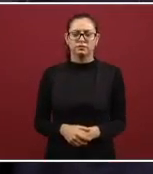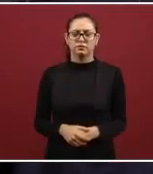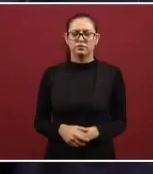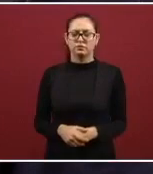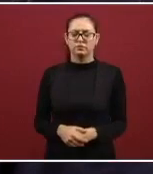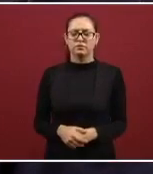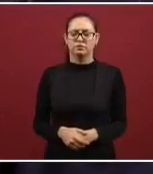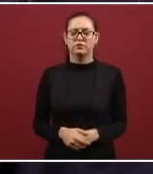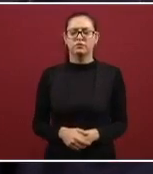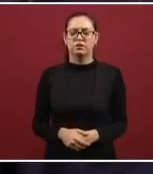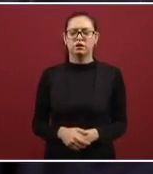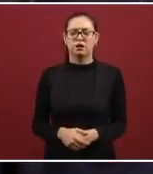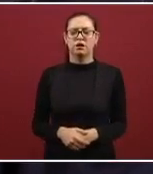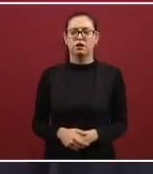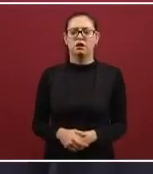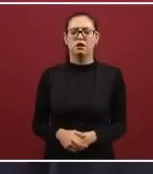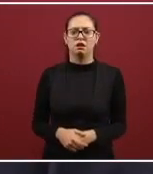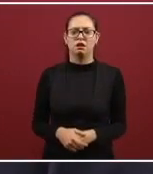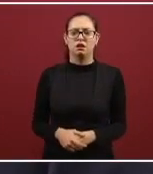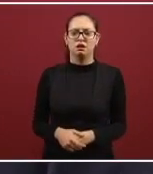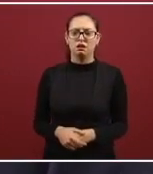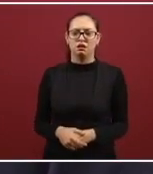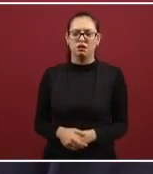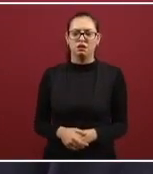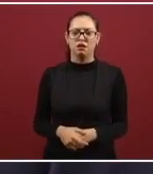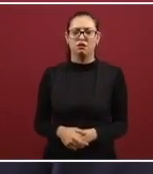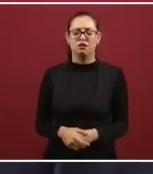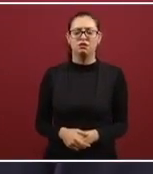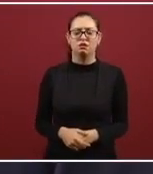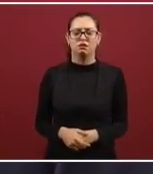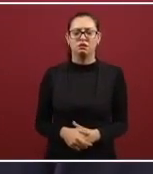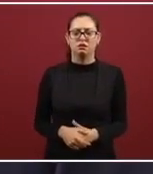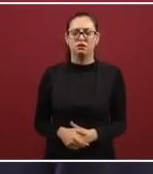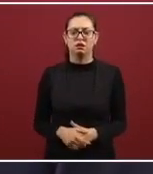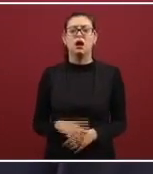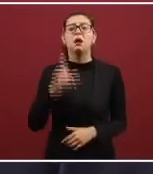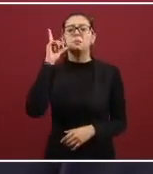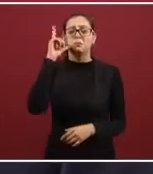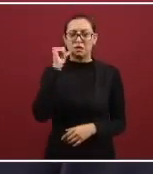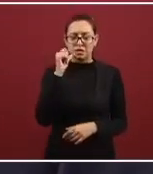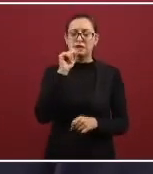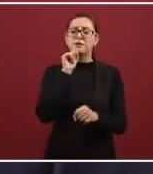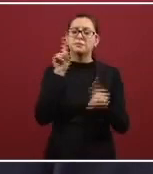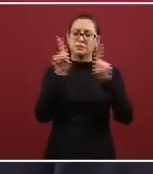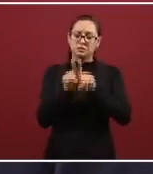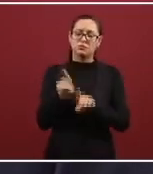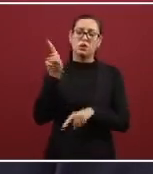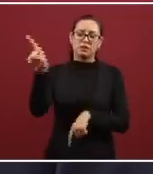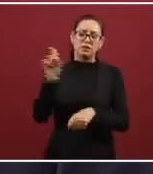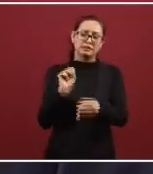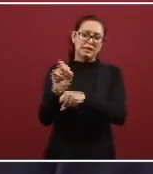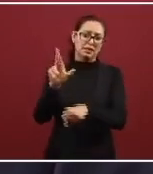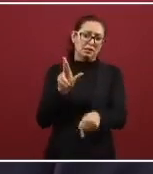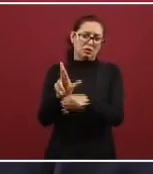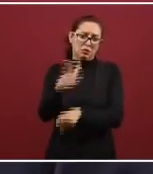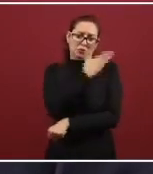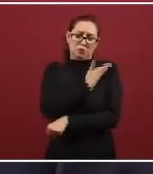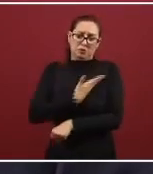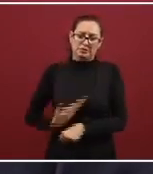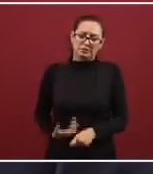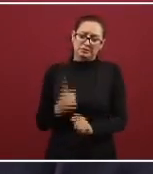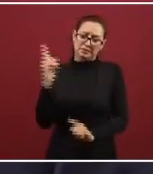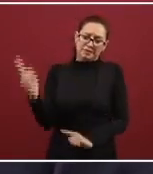Y mañana también vamos a estar con el presidente de El Salvador para tratar